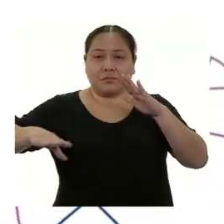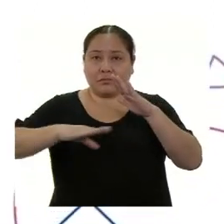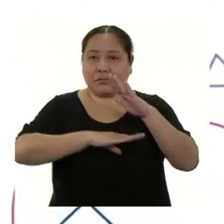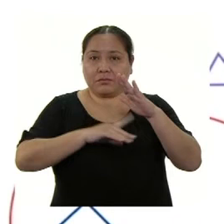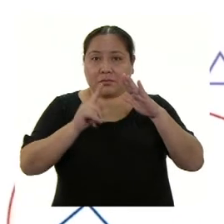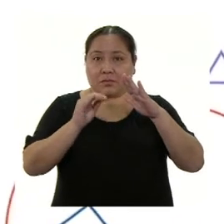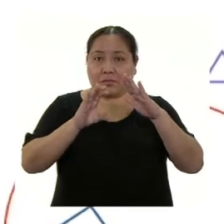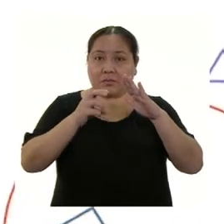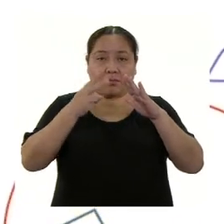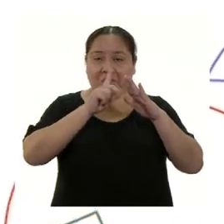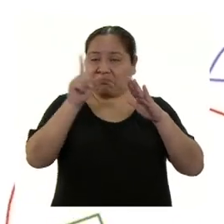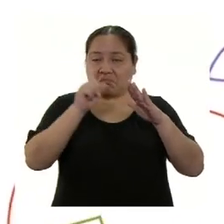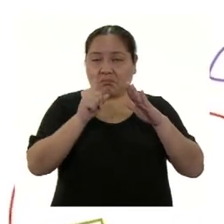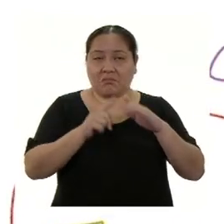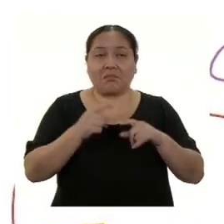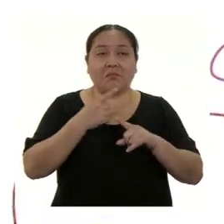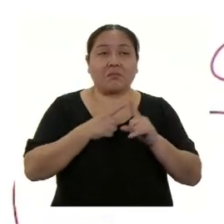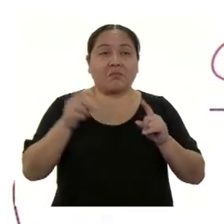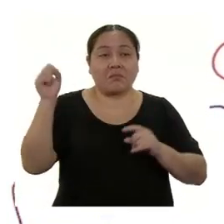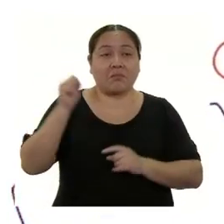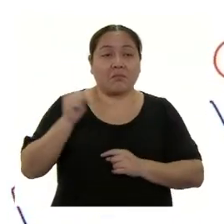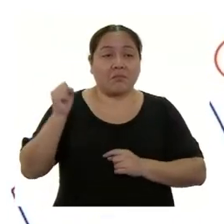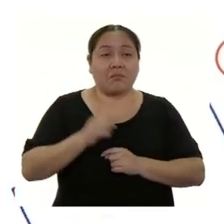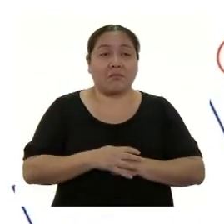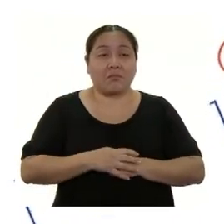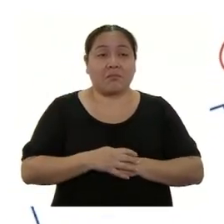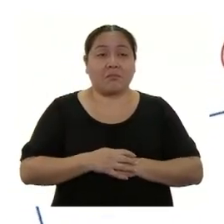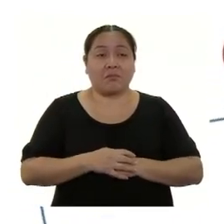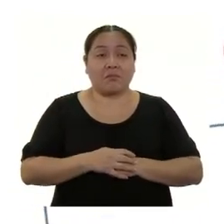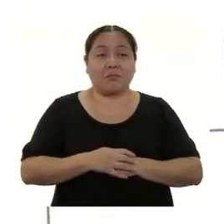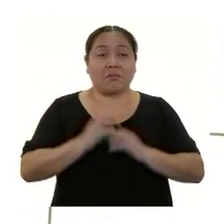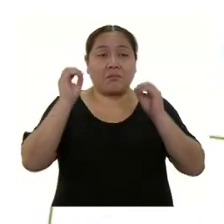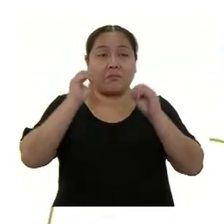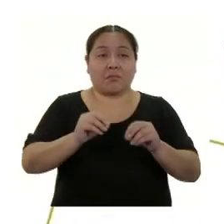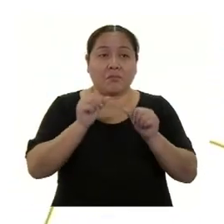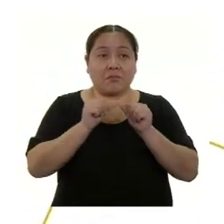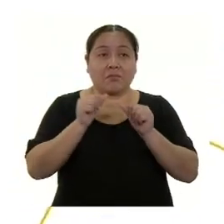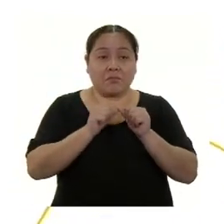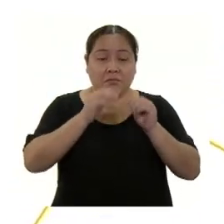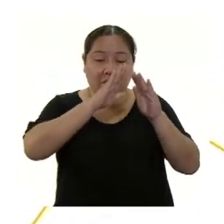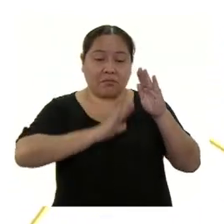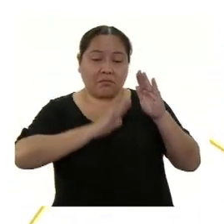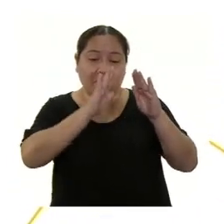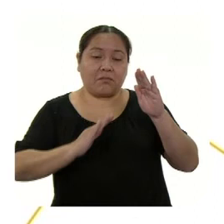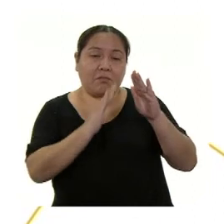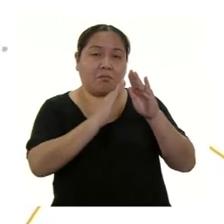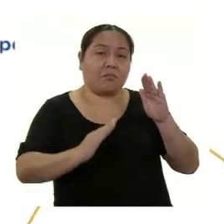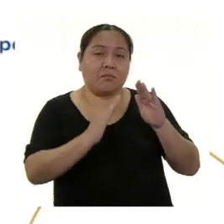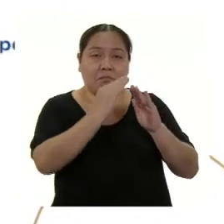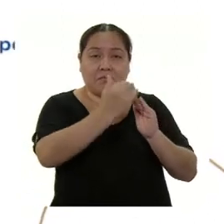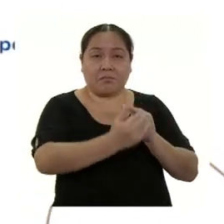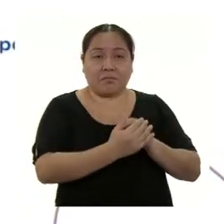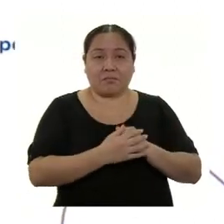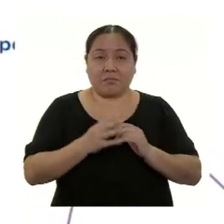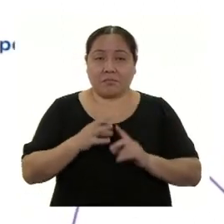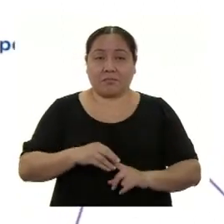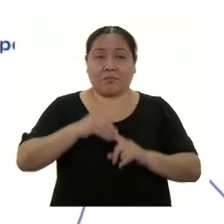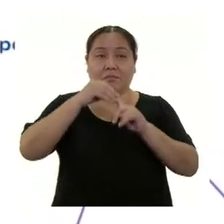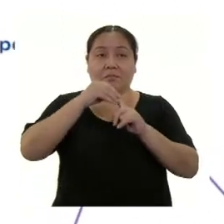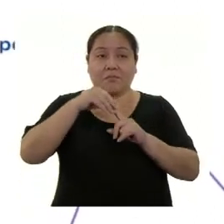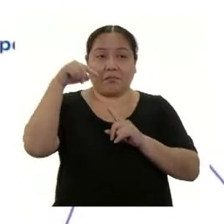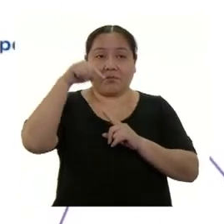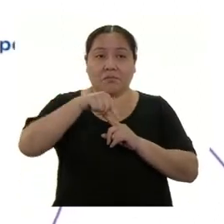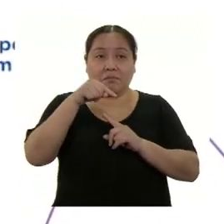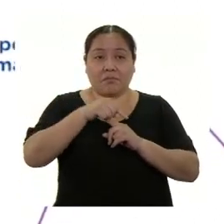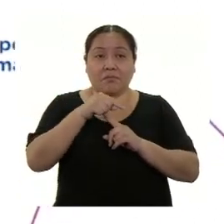sí deberán hacer es asignar los valores a las medidas de la carpa, en especial de la